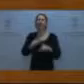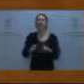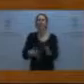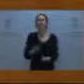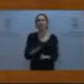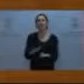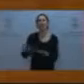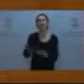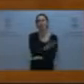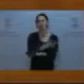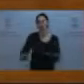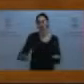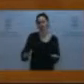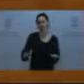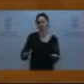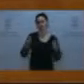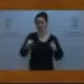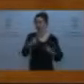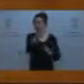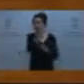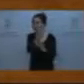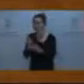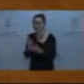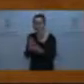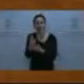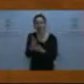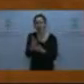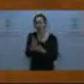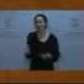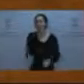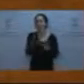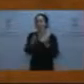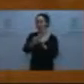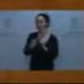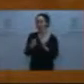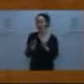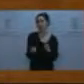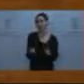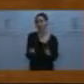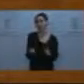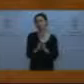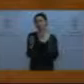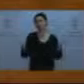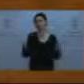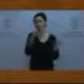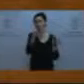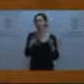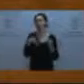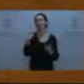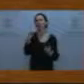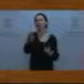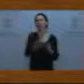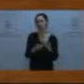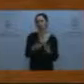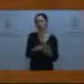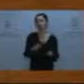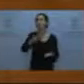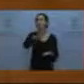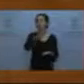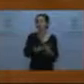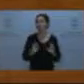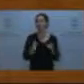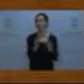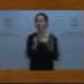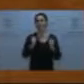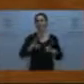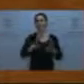van separados. Estos ejemplos no son meros casos, hay muchos más. Recientemente, en concreto, el pasado 13 de marzo, nos reuníamos en